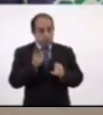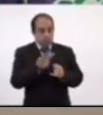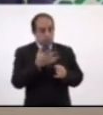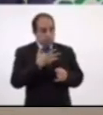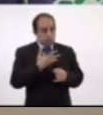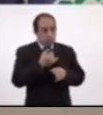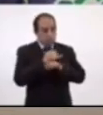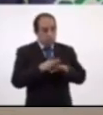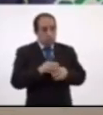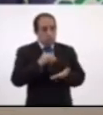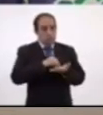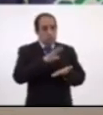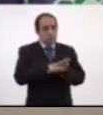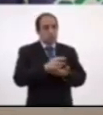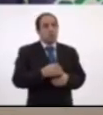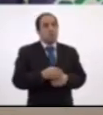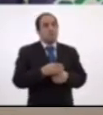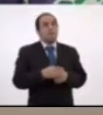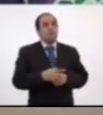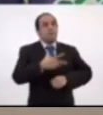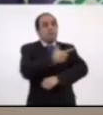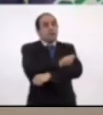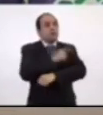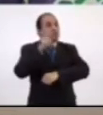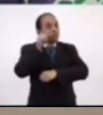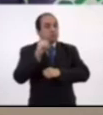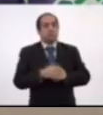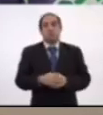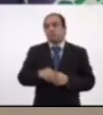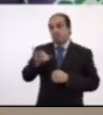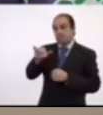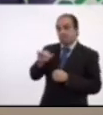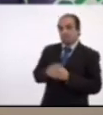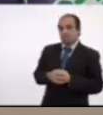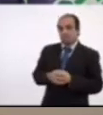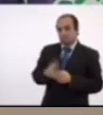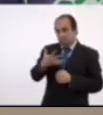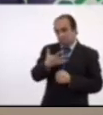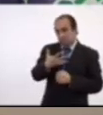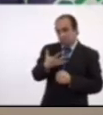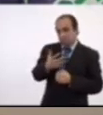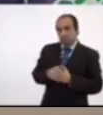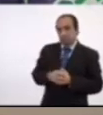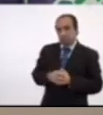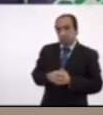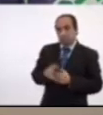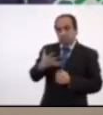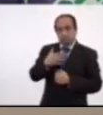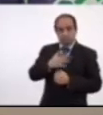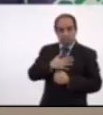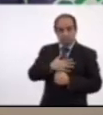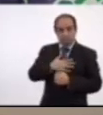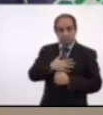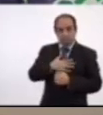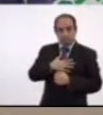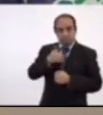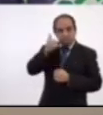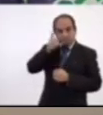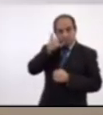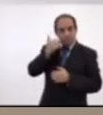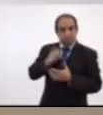los datos de su cita para la vacunación de mañana, doctora. Sí, por ahí está. Ahora tienen mi